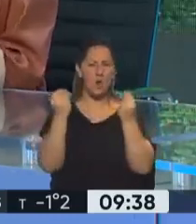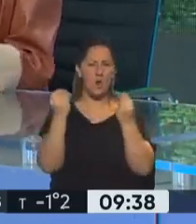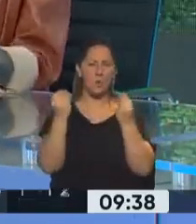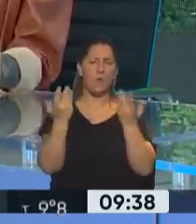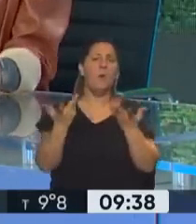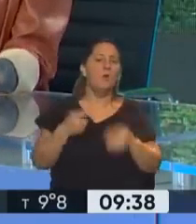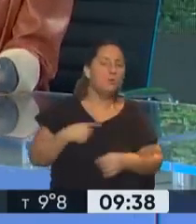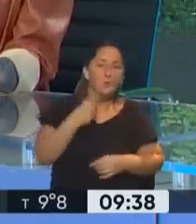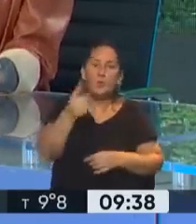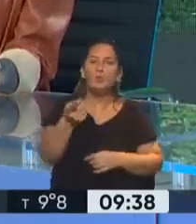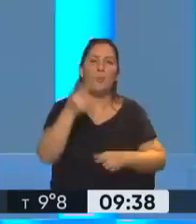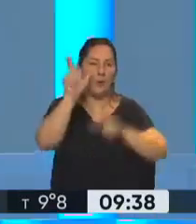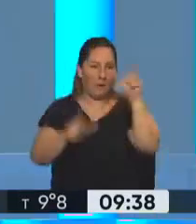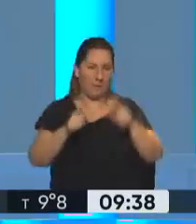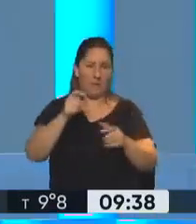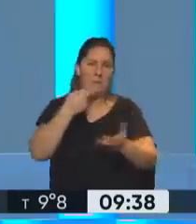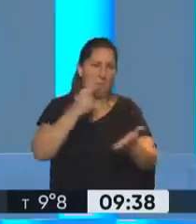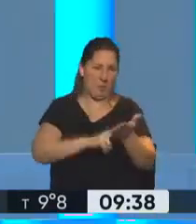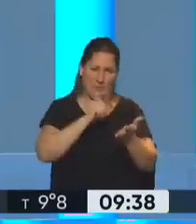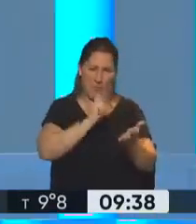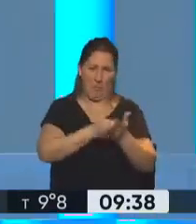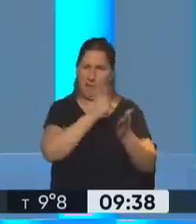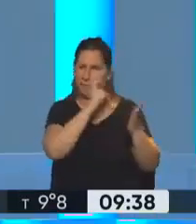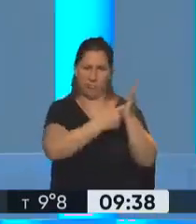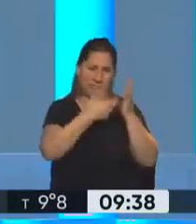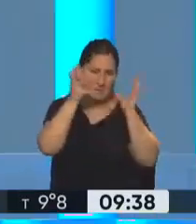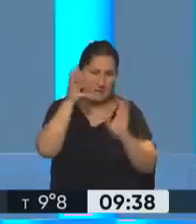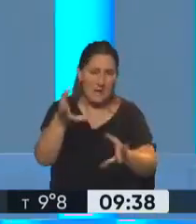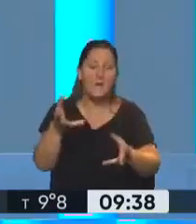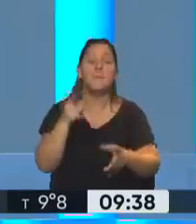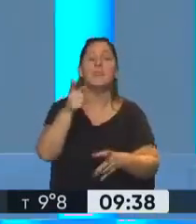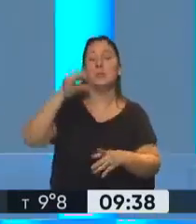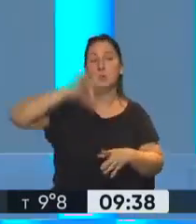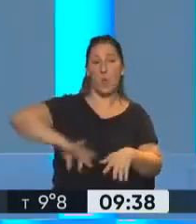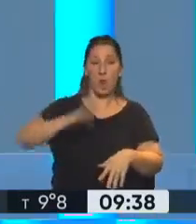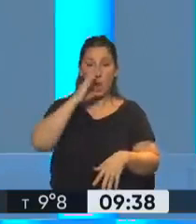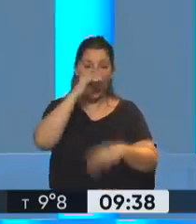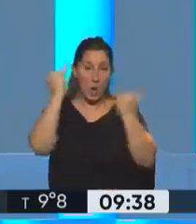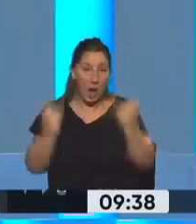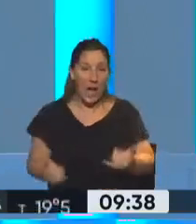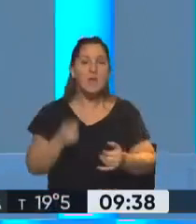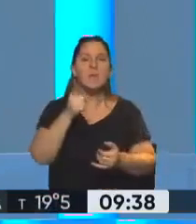que en la república argentina y bueno efectivamente si vos tenés un salario e informal podrás